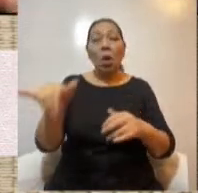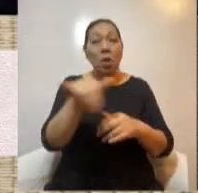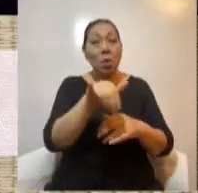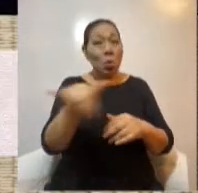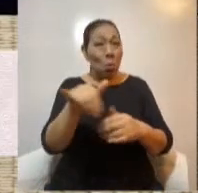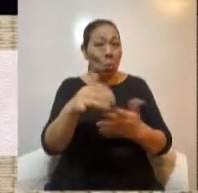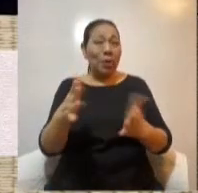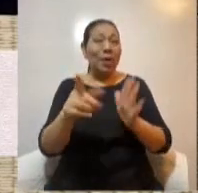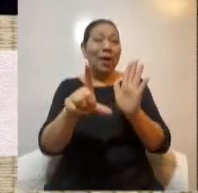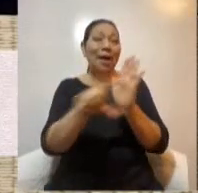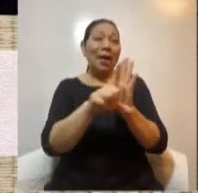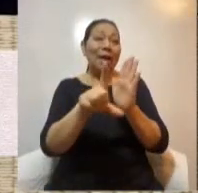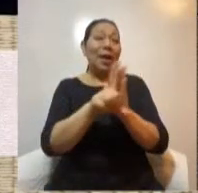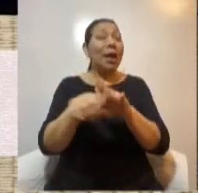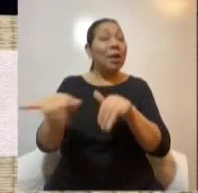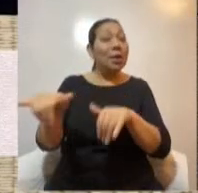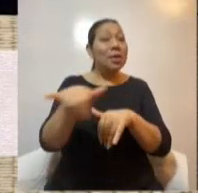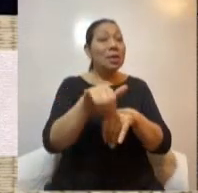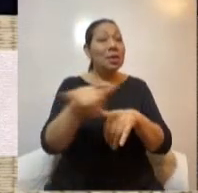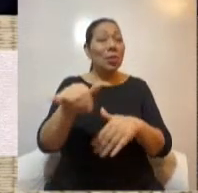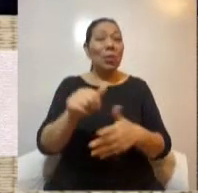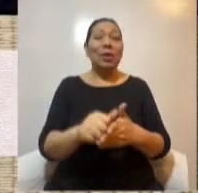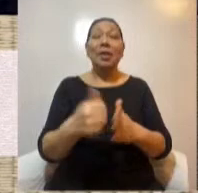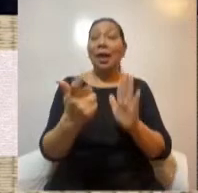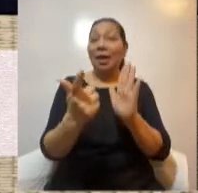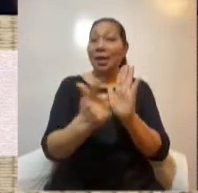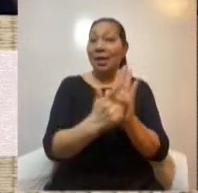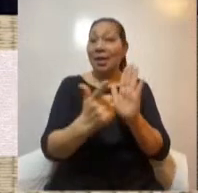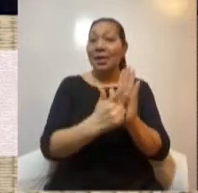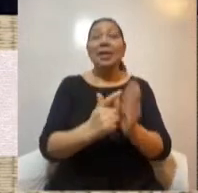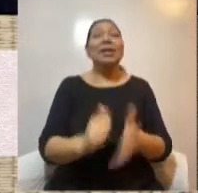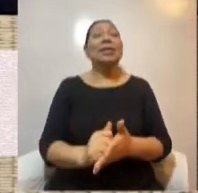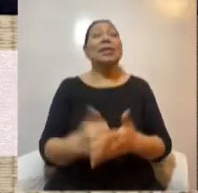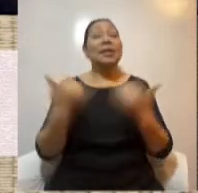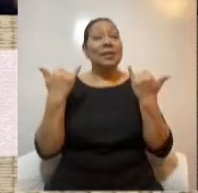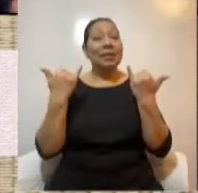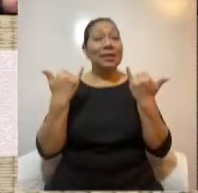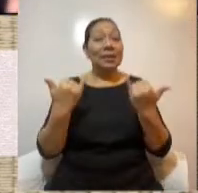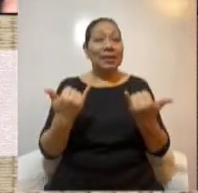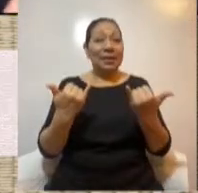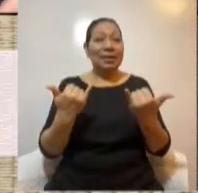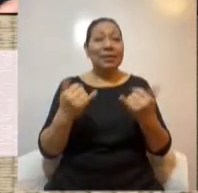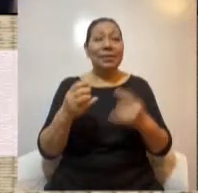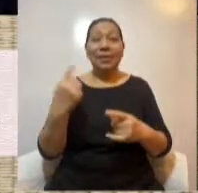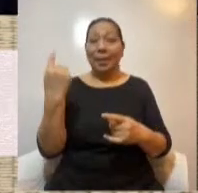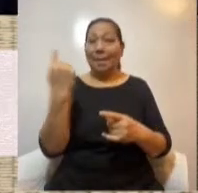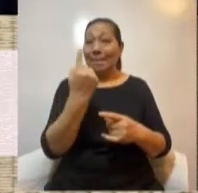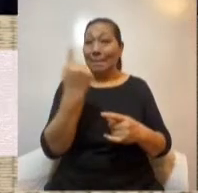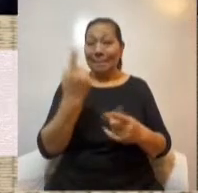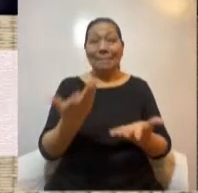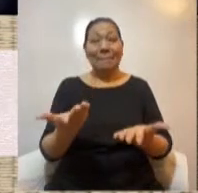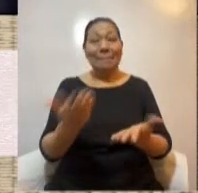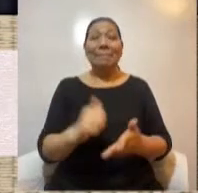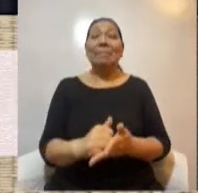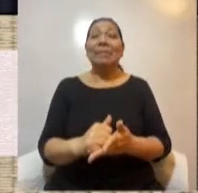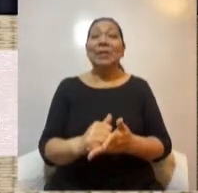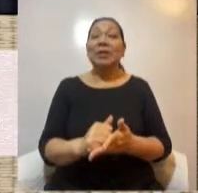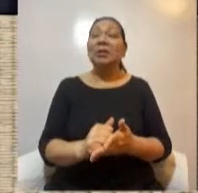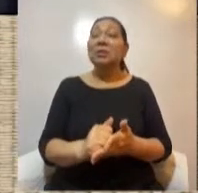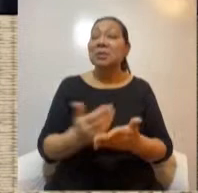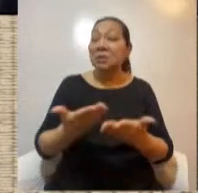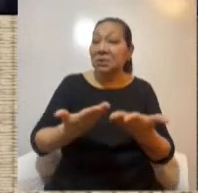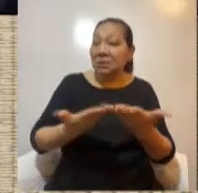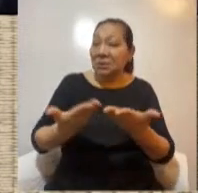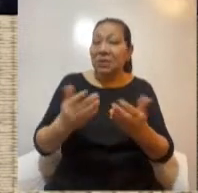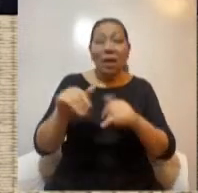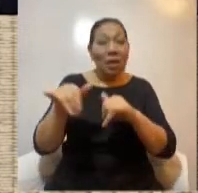entre igualdad en la ley y la igualdad en la aplicación de la ley. Justamente este primer, digamos,